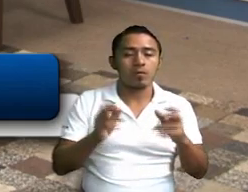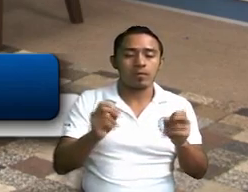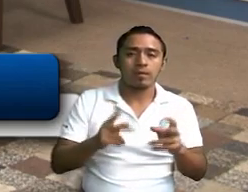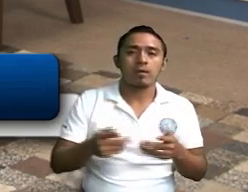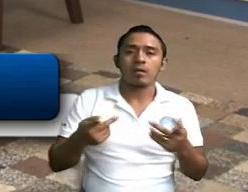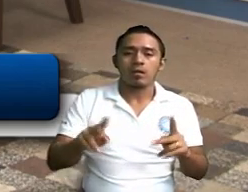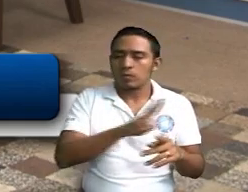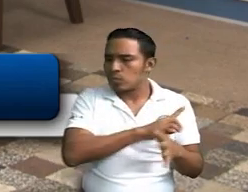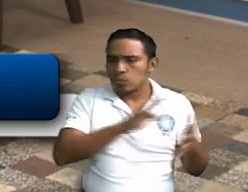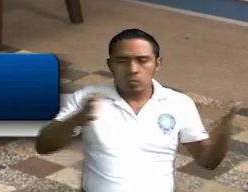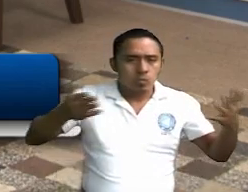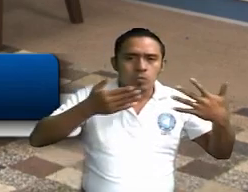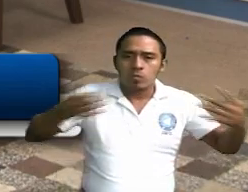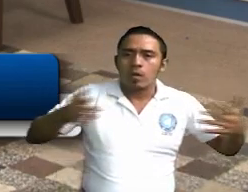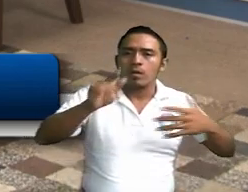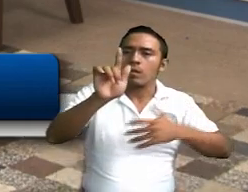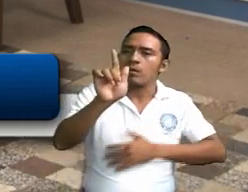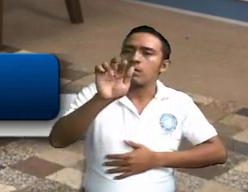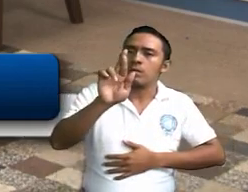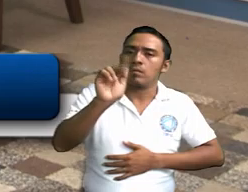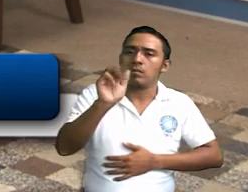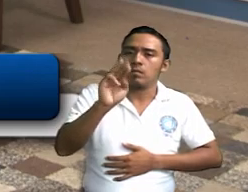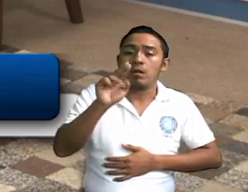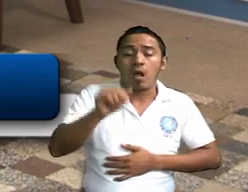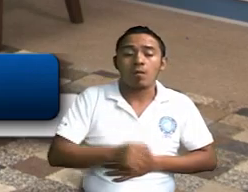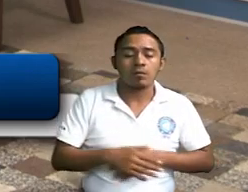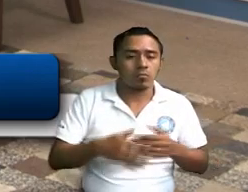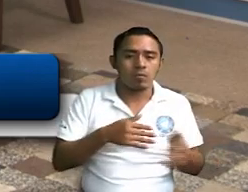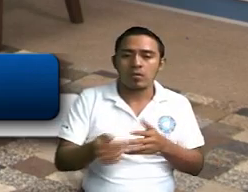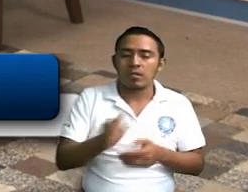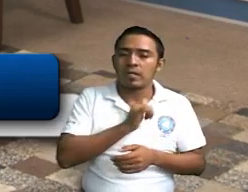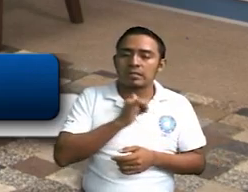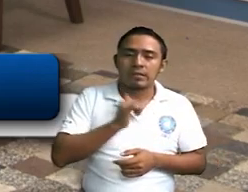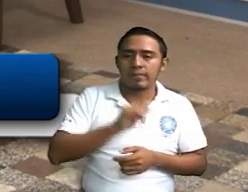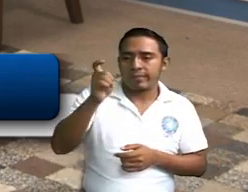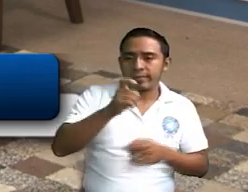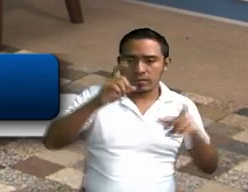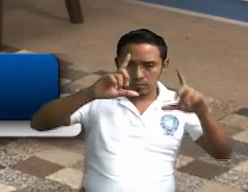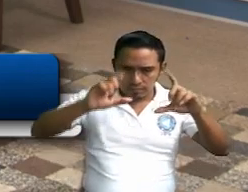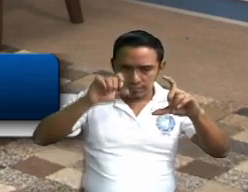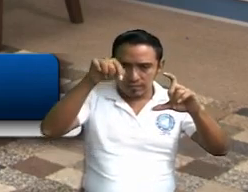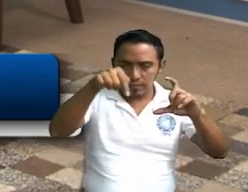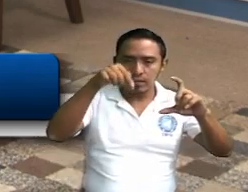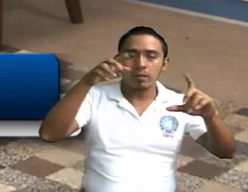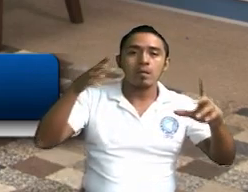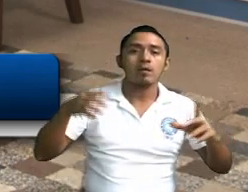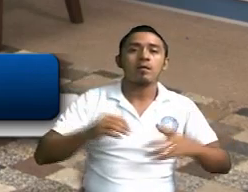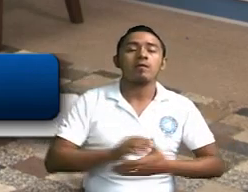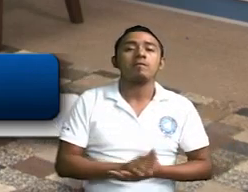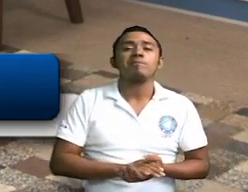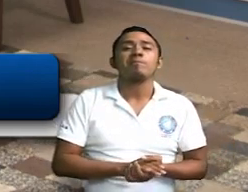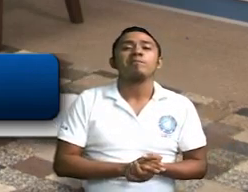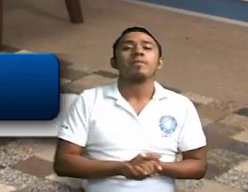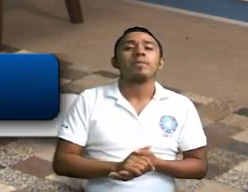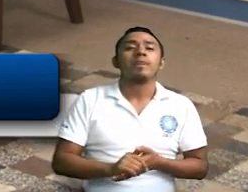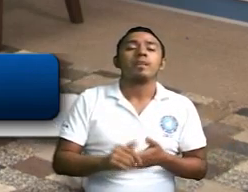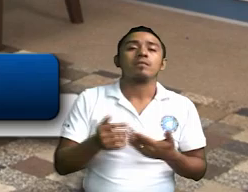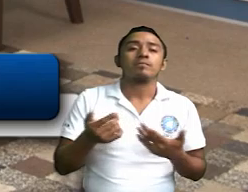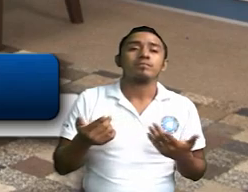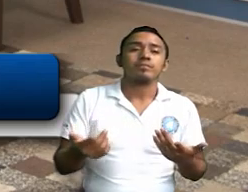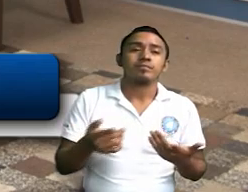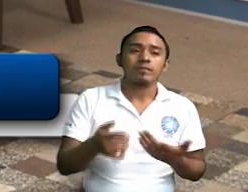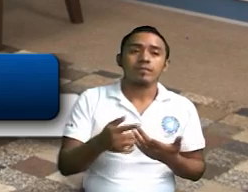radiografía es la que nos brinda el primer elemento para definir si hay o no daño a nivel de lo que es la articulación de la